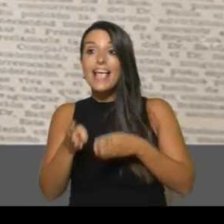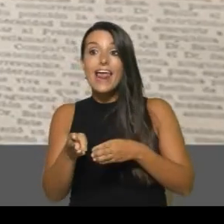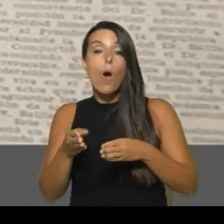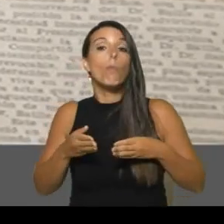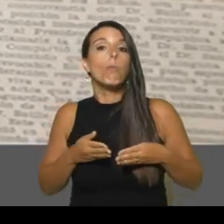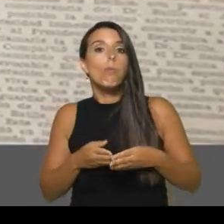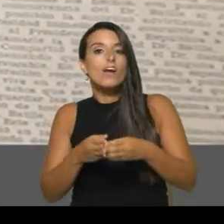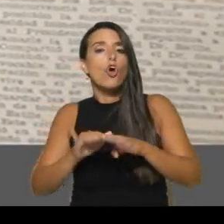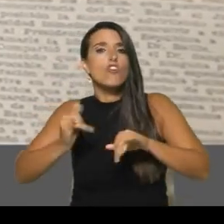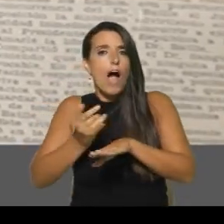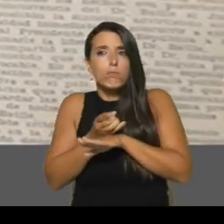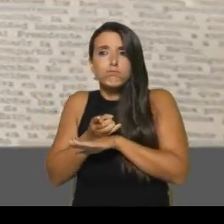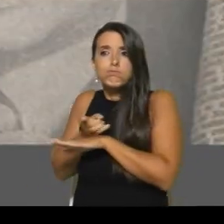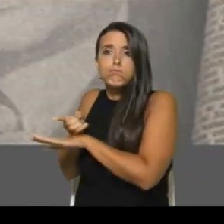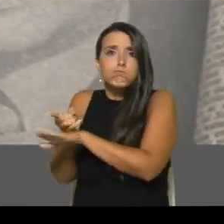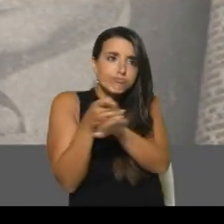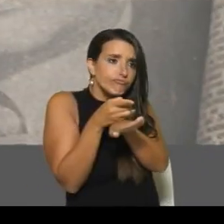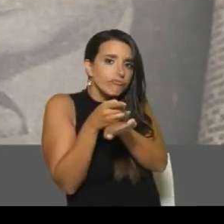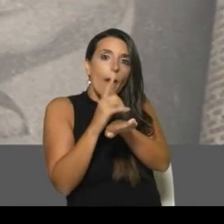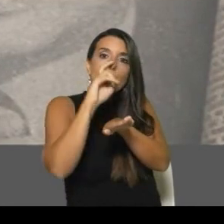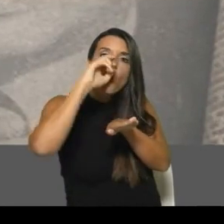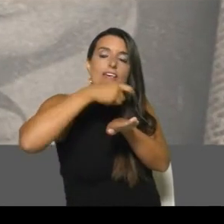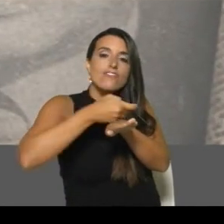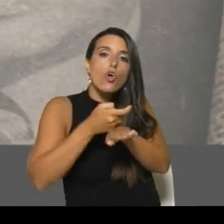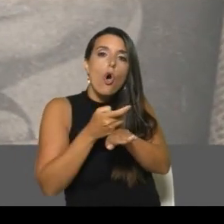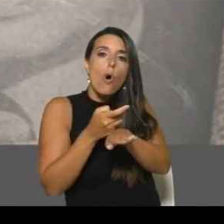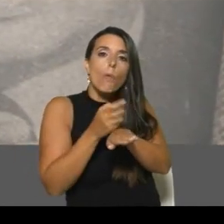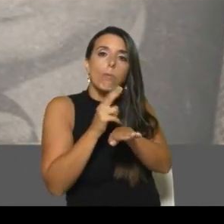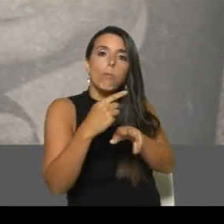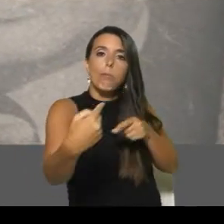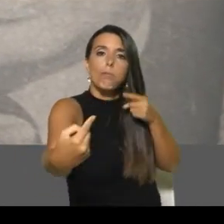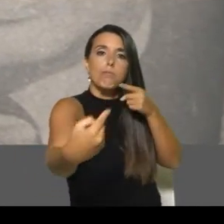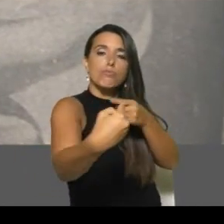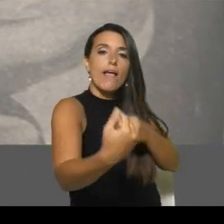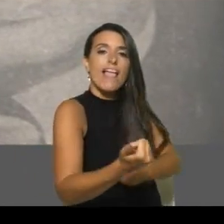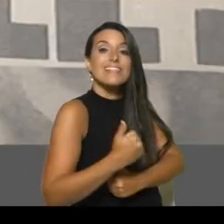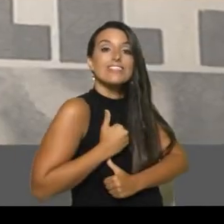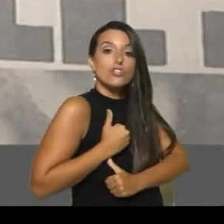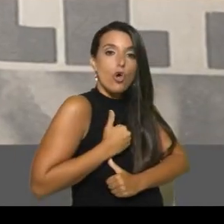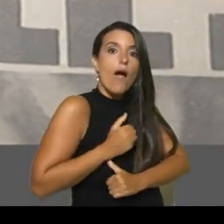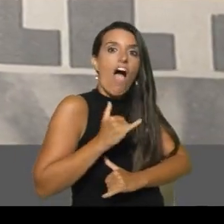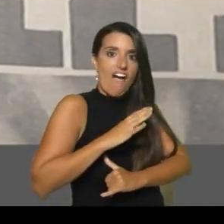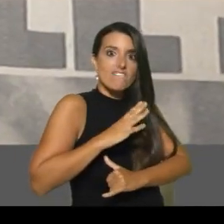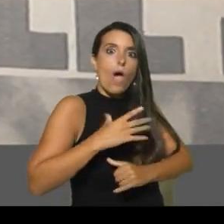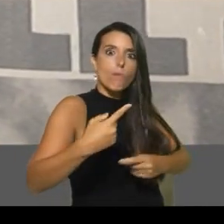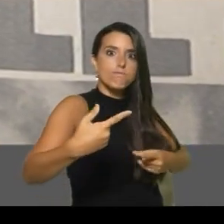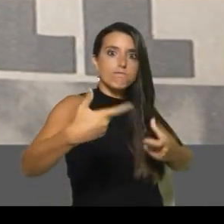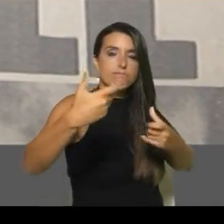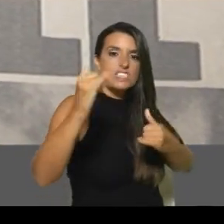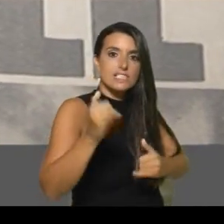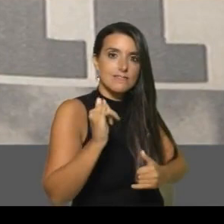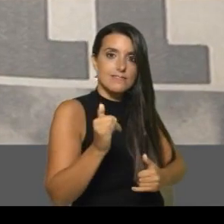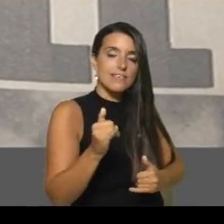puerto con sus cañones apuntando a Montevideo previendo el enfrentamiento con el ejército llegó a ver un tiroteos en el cerro Montevideo